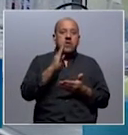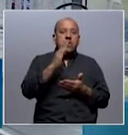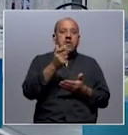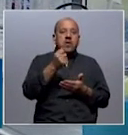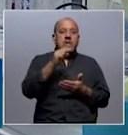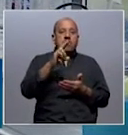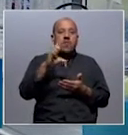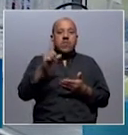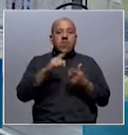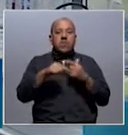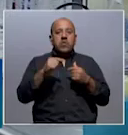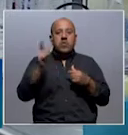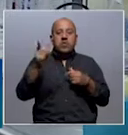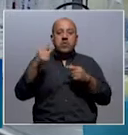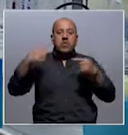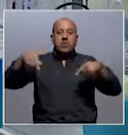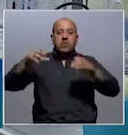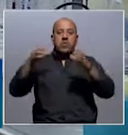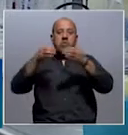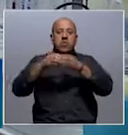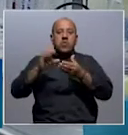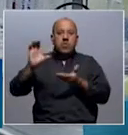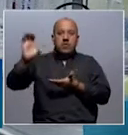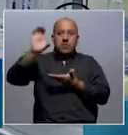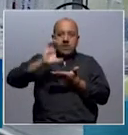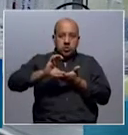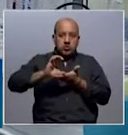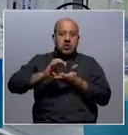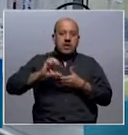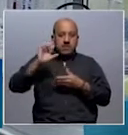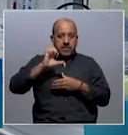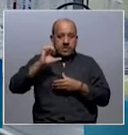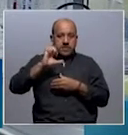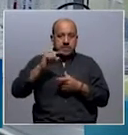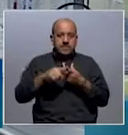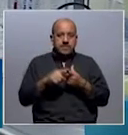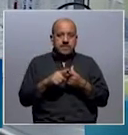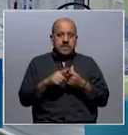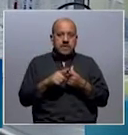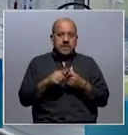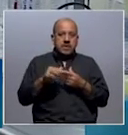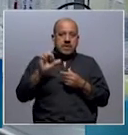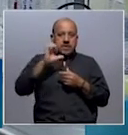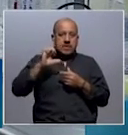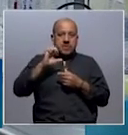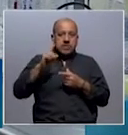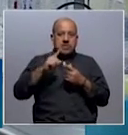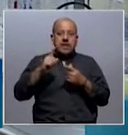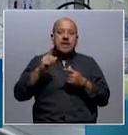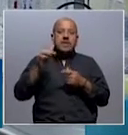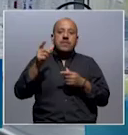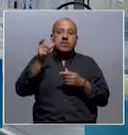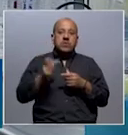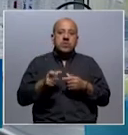representante de ficus capital que es inversor de la compañía y además este es la persona que les ayudó a atraer a nuevos